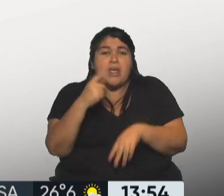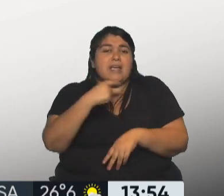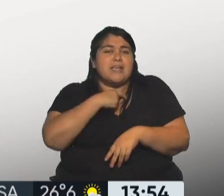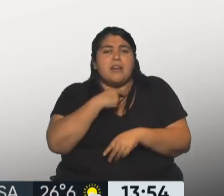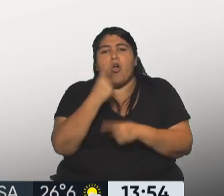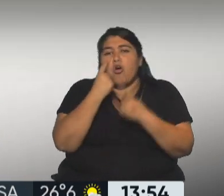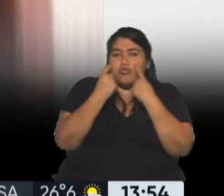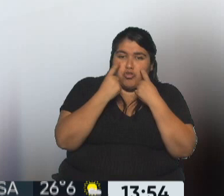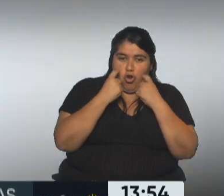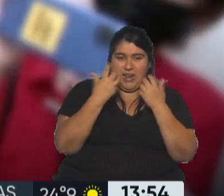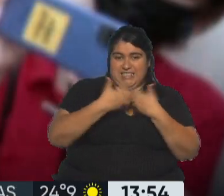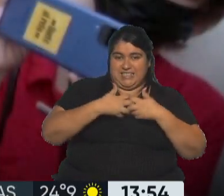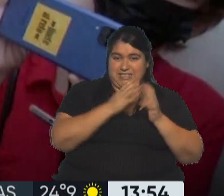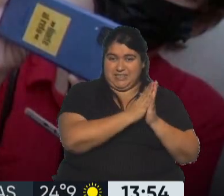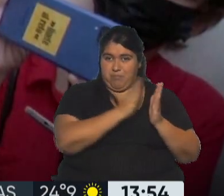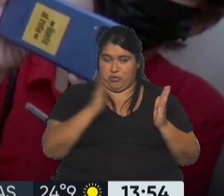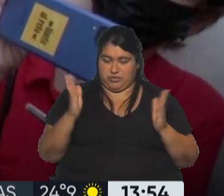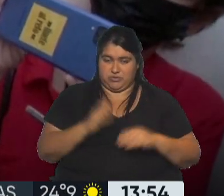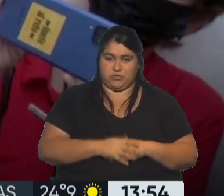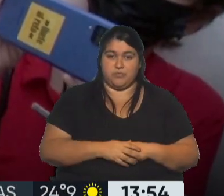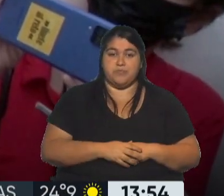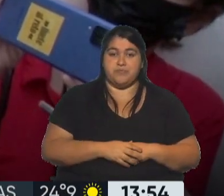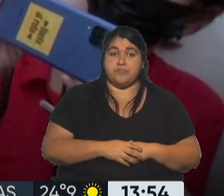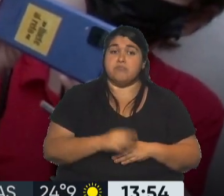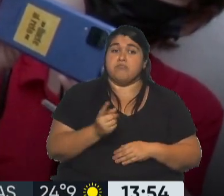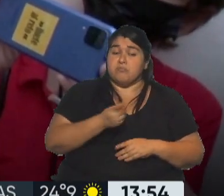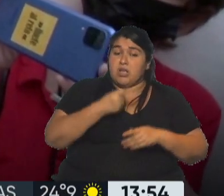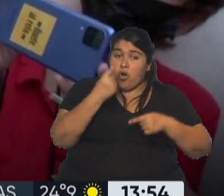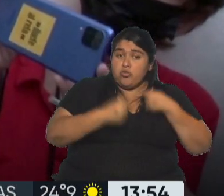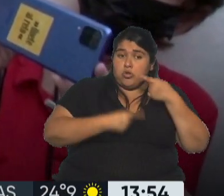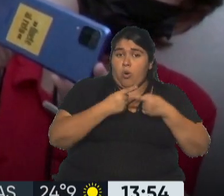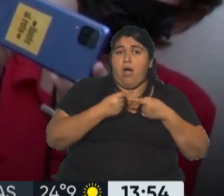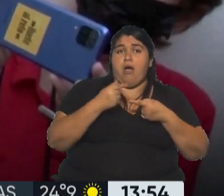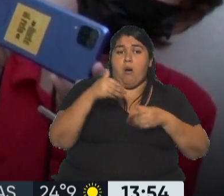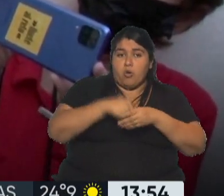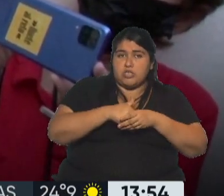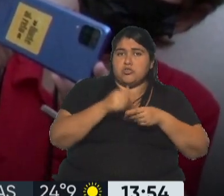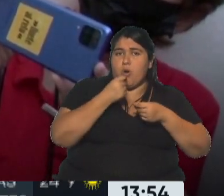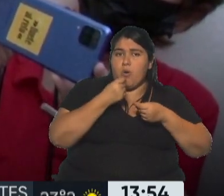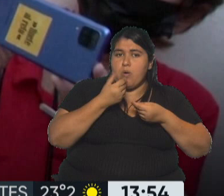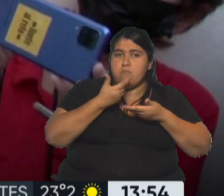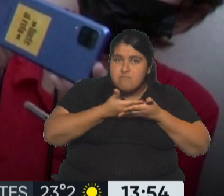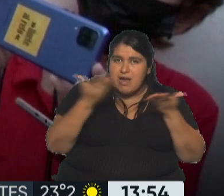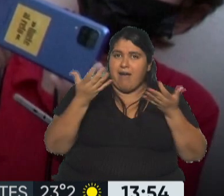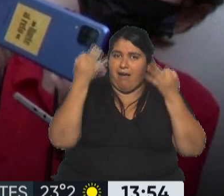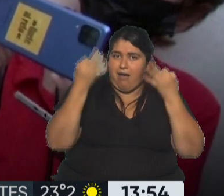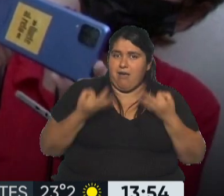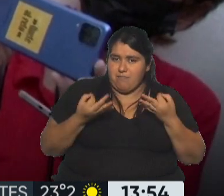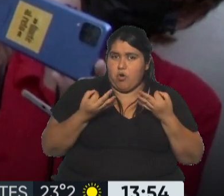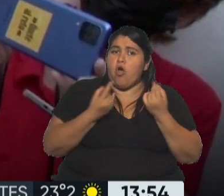proceso. Las elecciones cubanas van a seguir siendo ejemplares y distintas en el